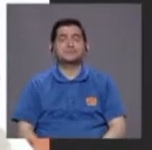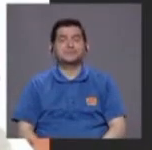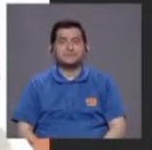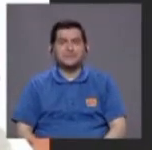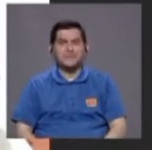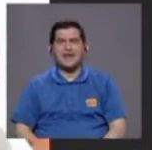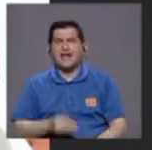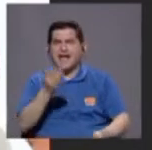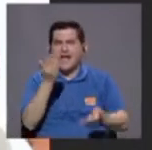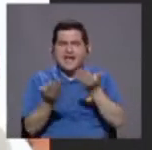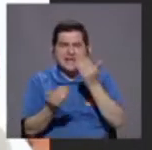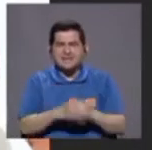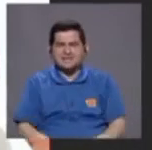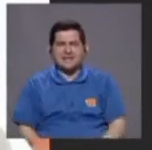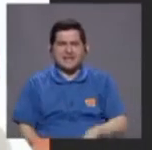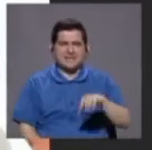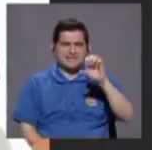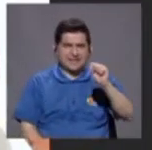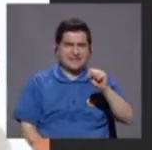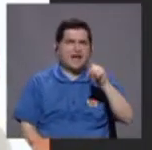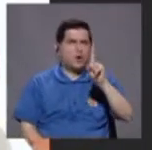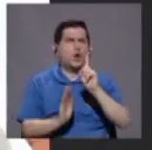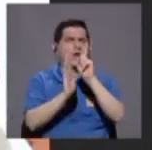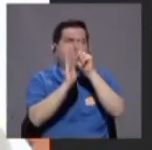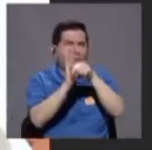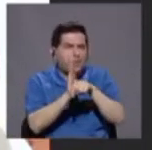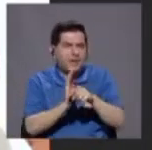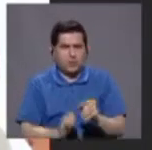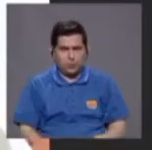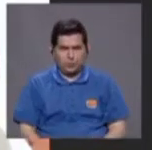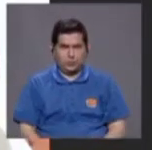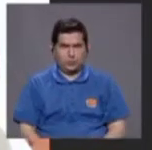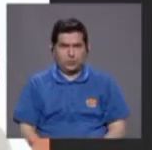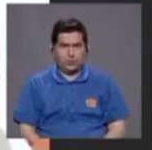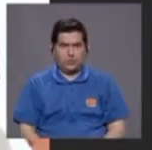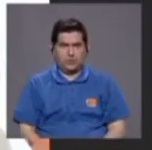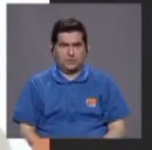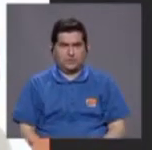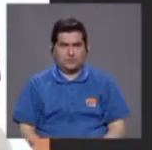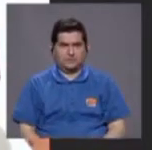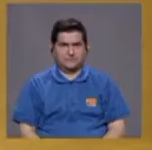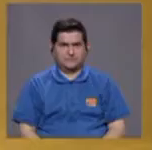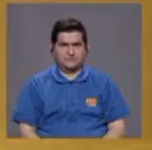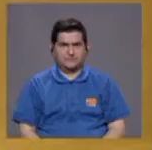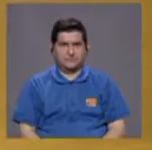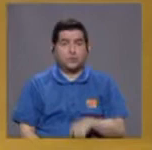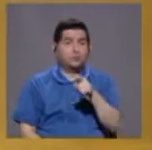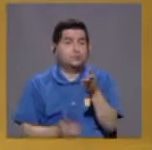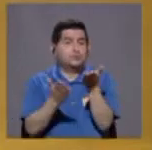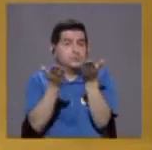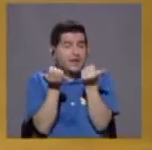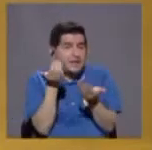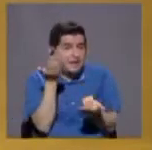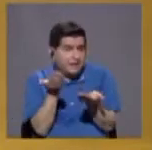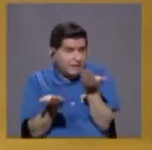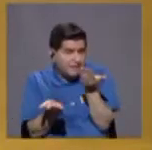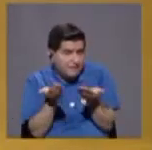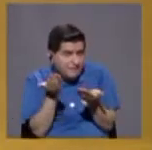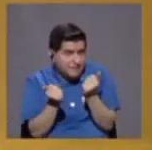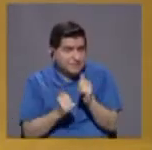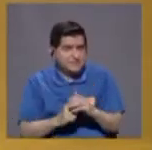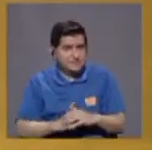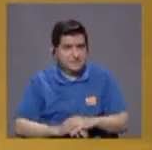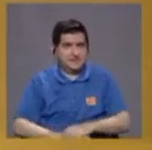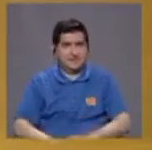Tal vez, don Santiago, en ese minuto, tal vez, no sé si quisieras